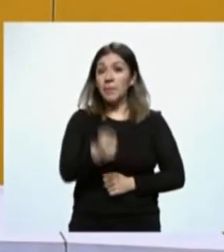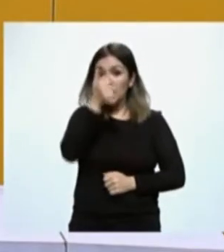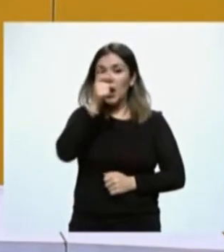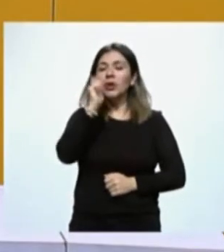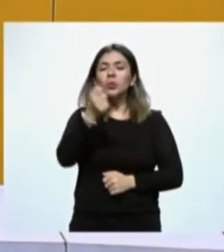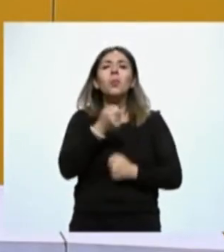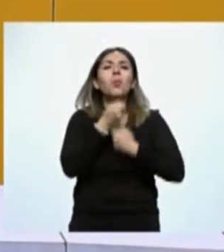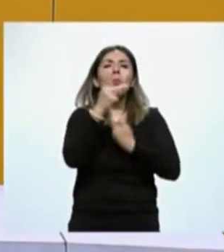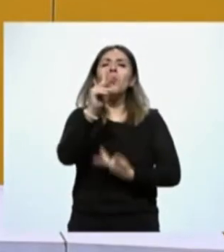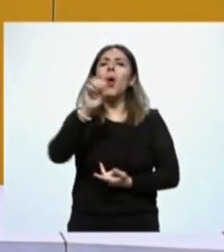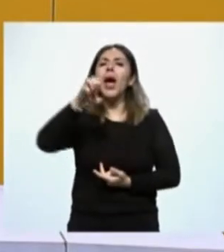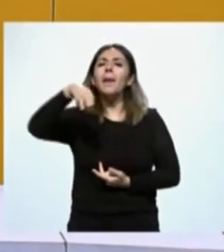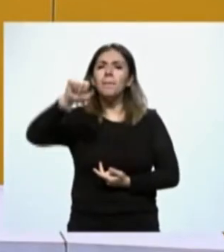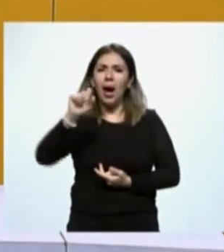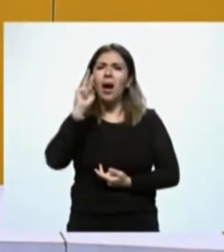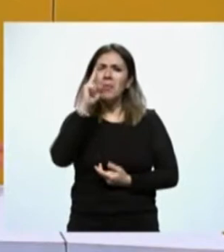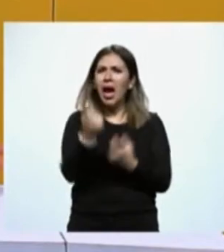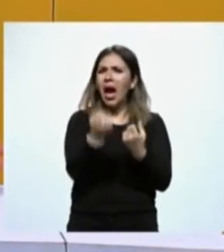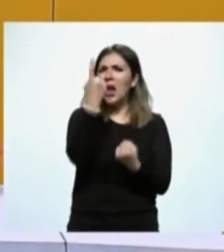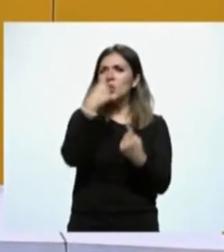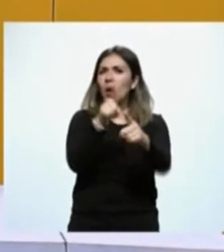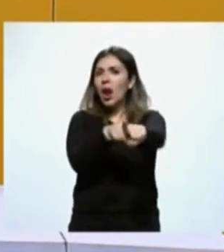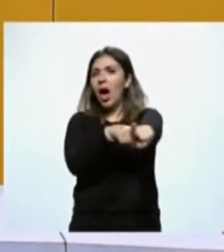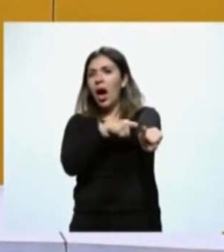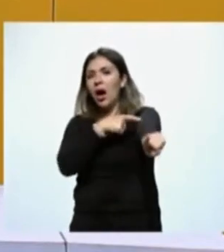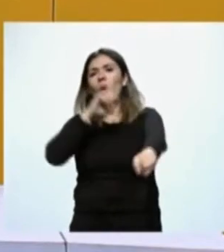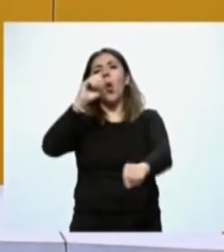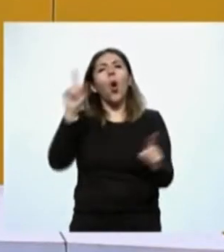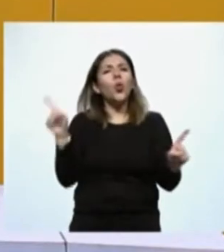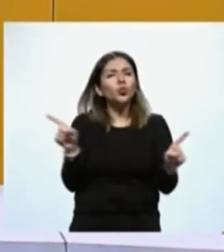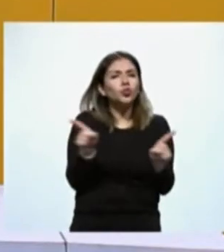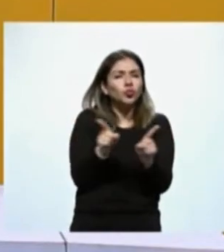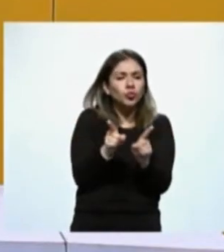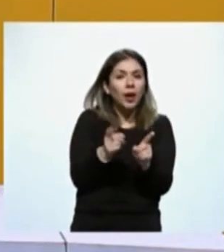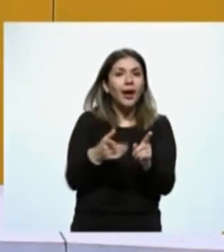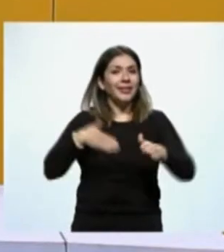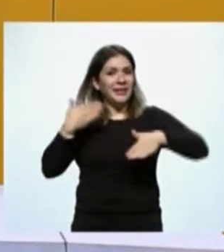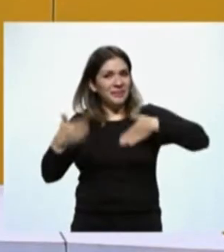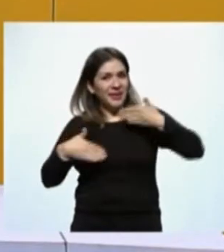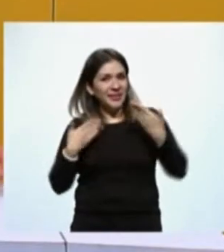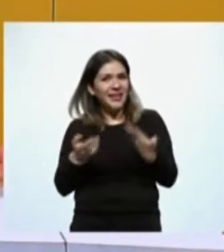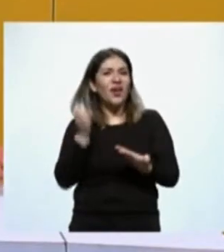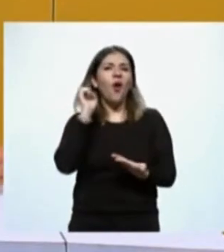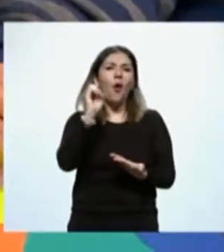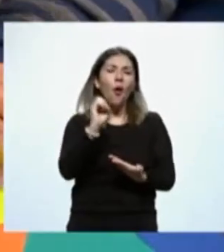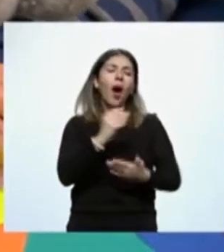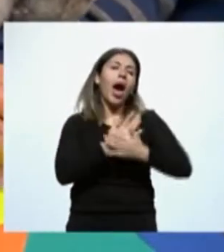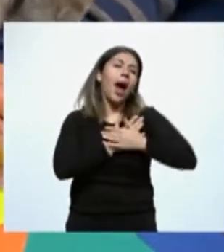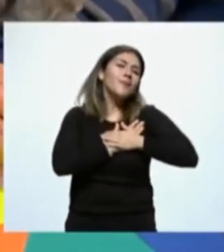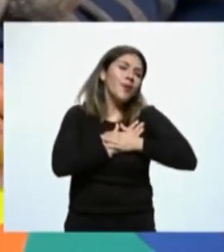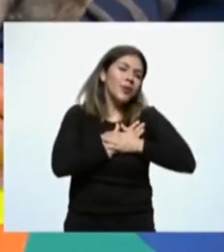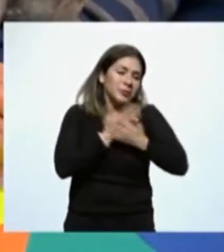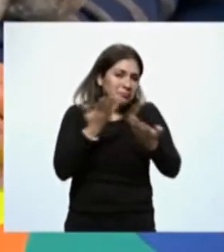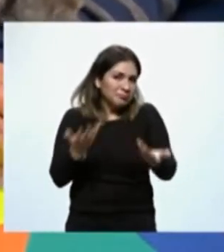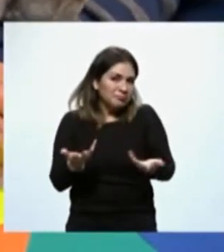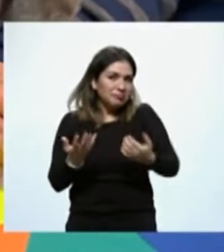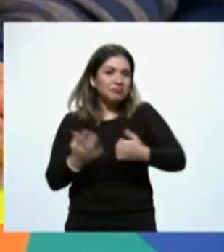poemas. Verás que algunos son largos y otros cortos. Algunos son divertidos y otros amorosos.